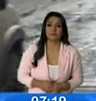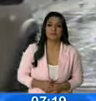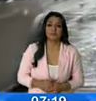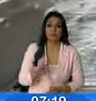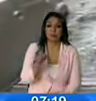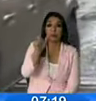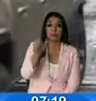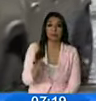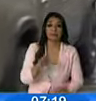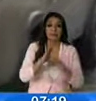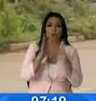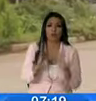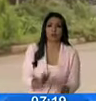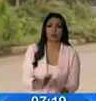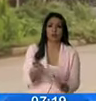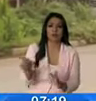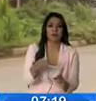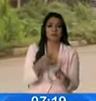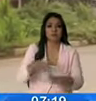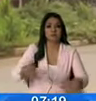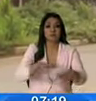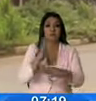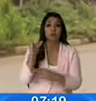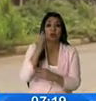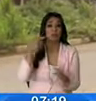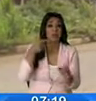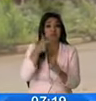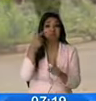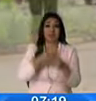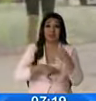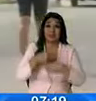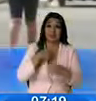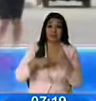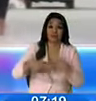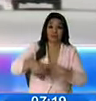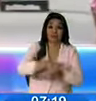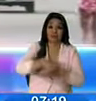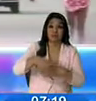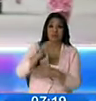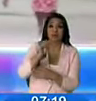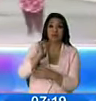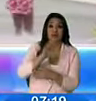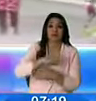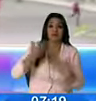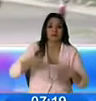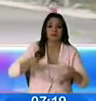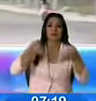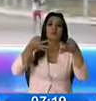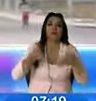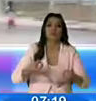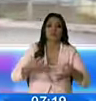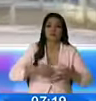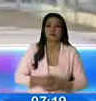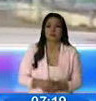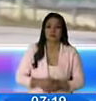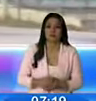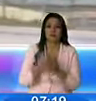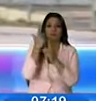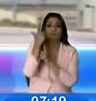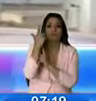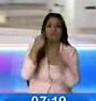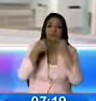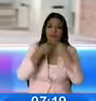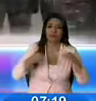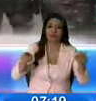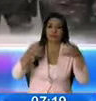ciudadano ecuatoriano que habría sido herido en territorio colombiano zona fronteriza con Mataje Esmeraldas fue confirmada mediante un boletín oficial de las Fuerzas Armadas